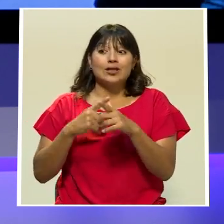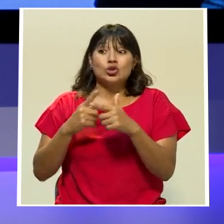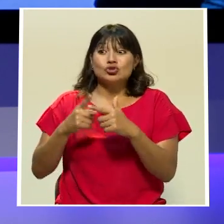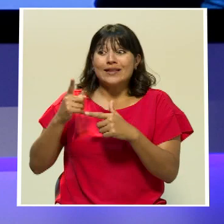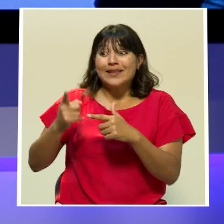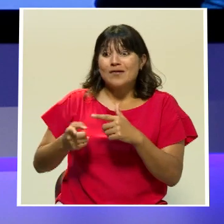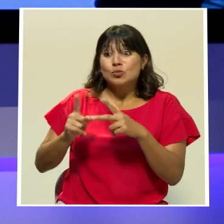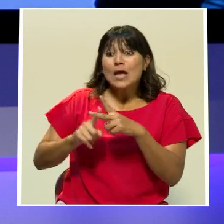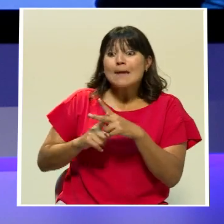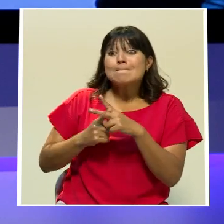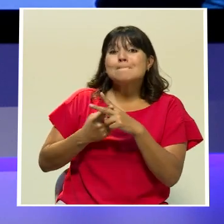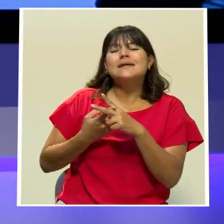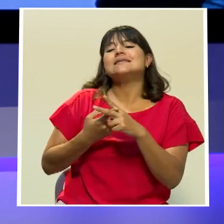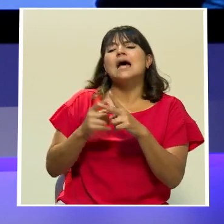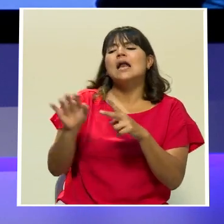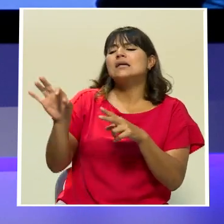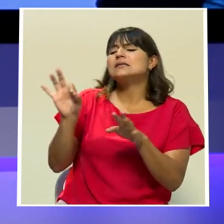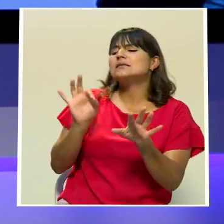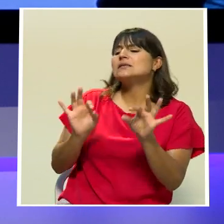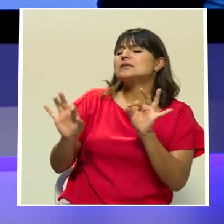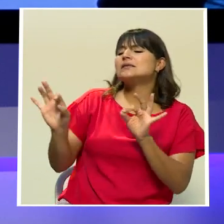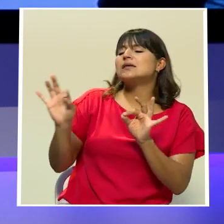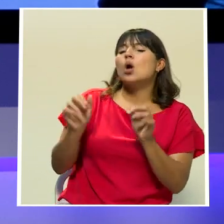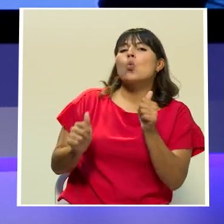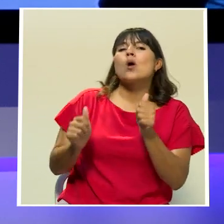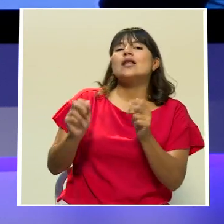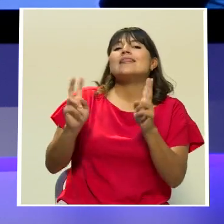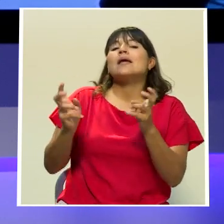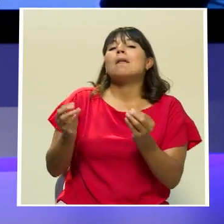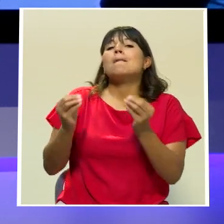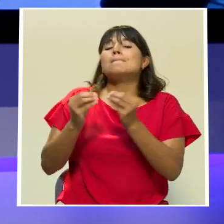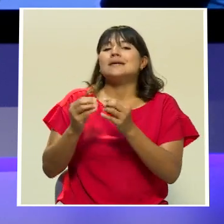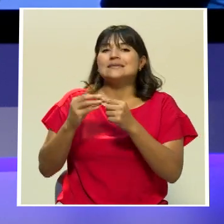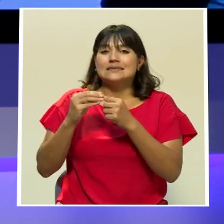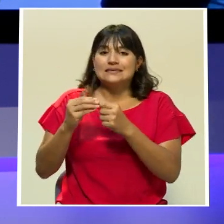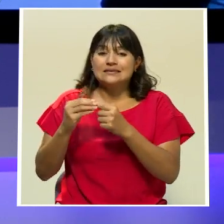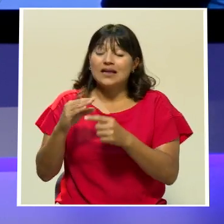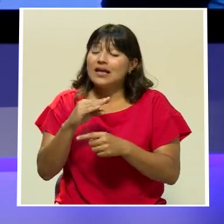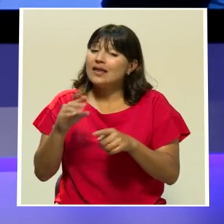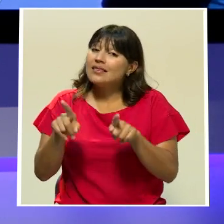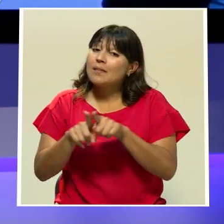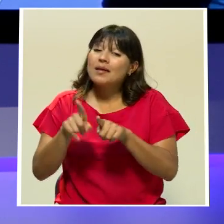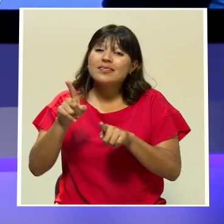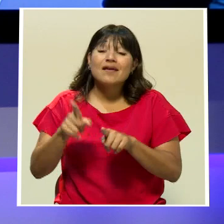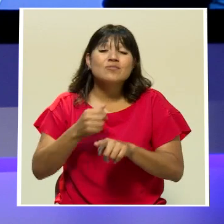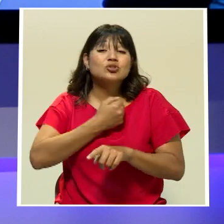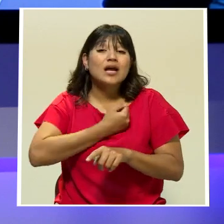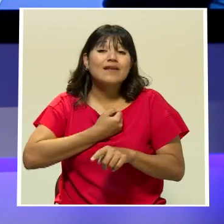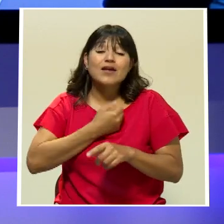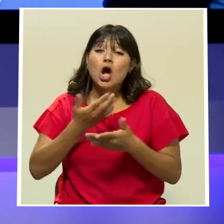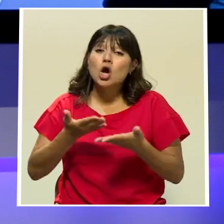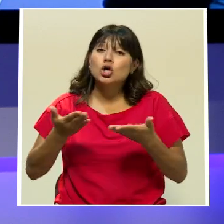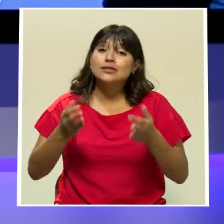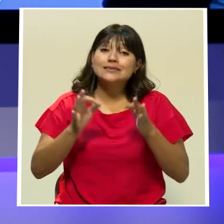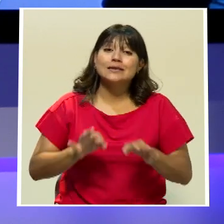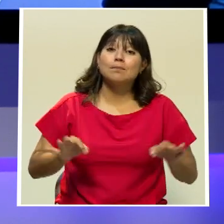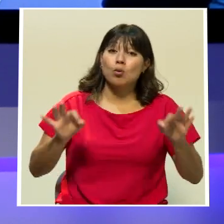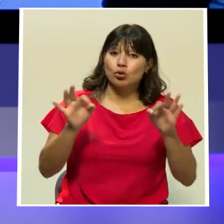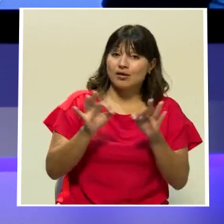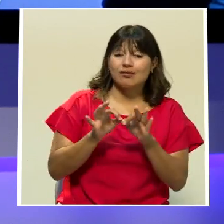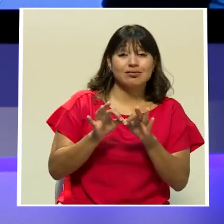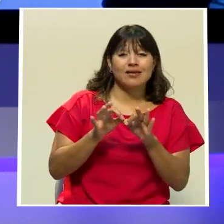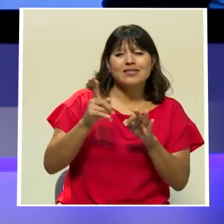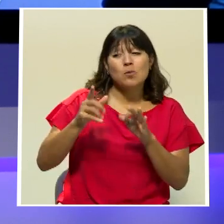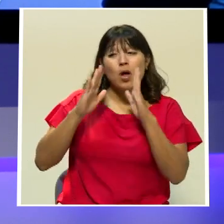priorizar y eventualmente en este momento además de sacrificar lo importante en función de lo urgente. Tiene que ver